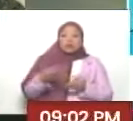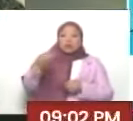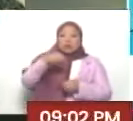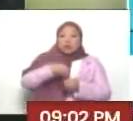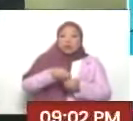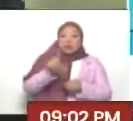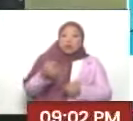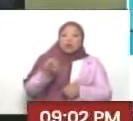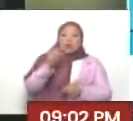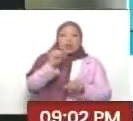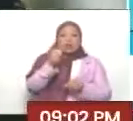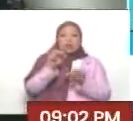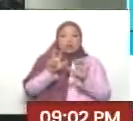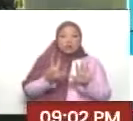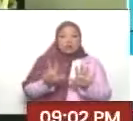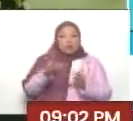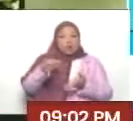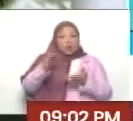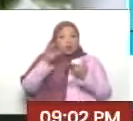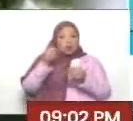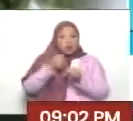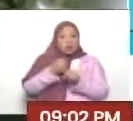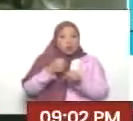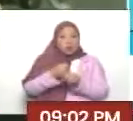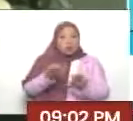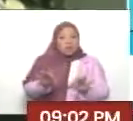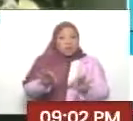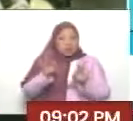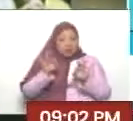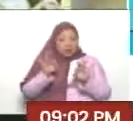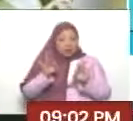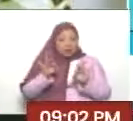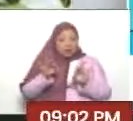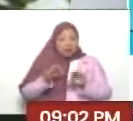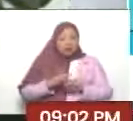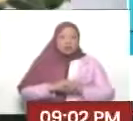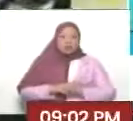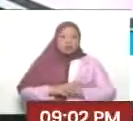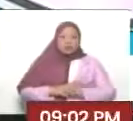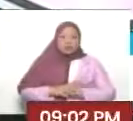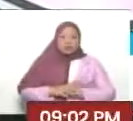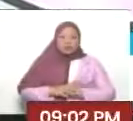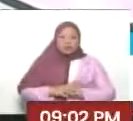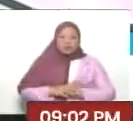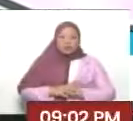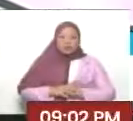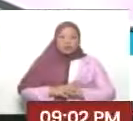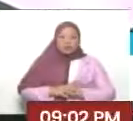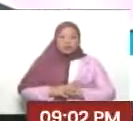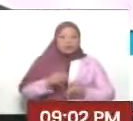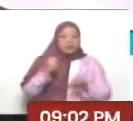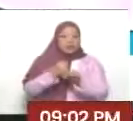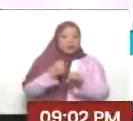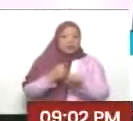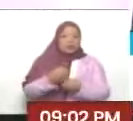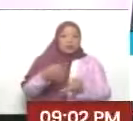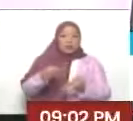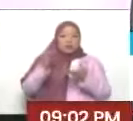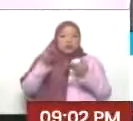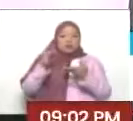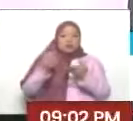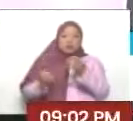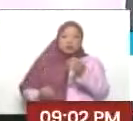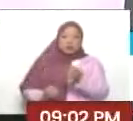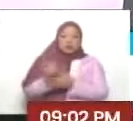dentro de los primeros 18 cafés de especialidad. poniendo el... Café de los